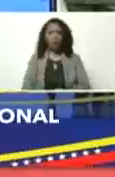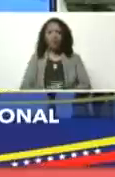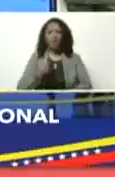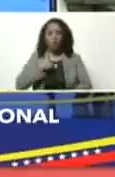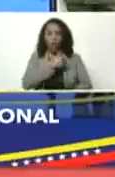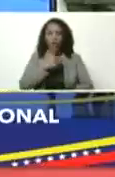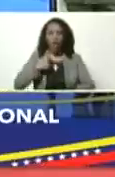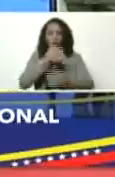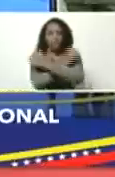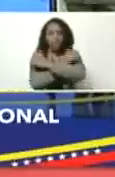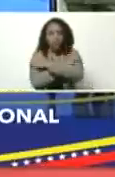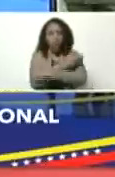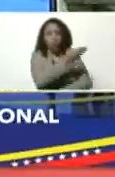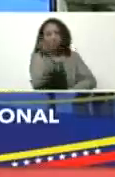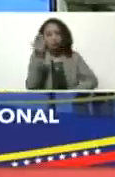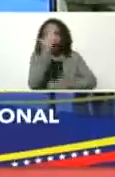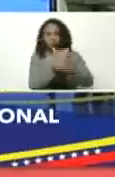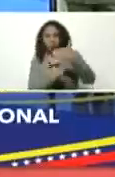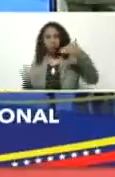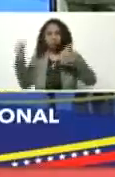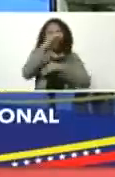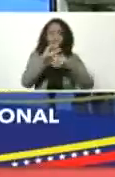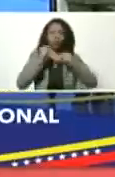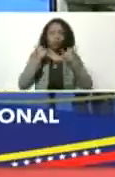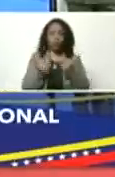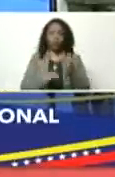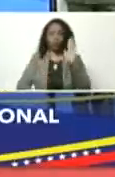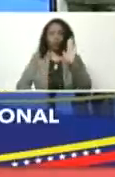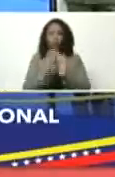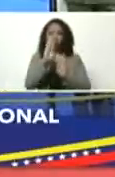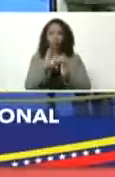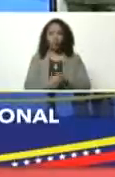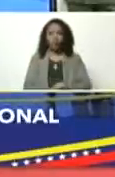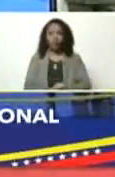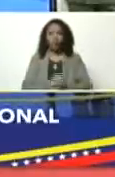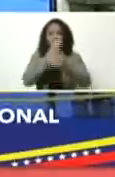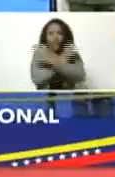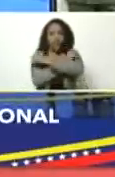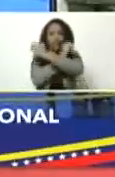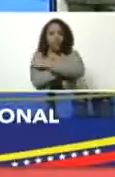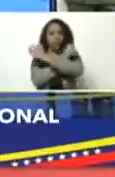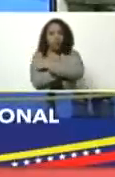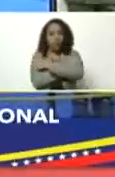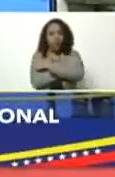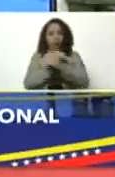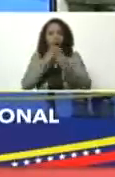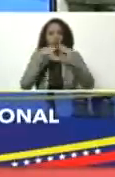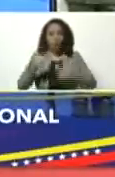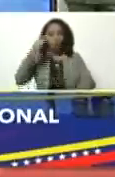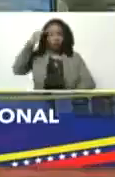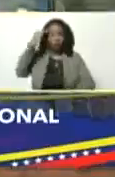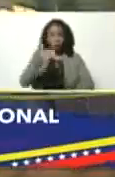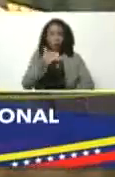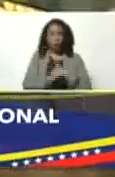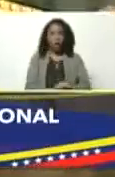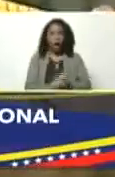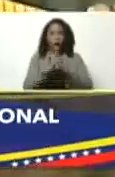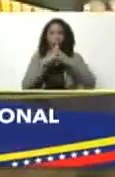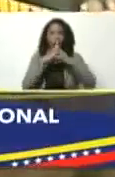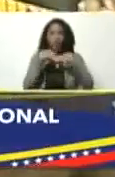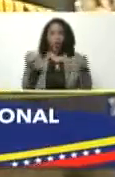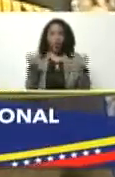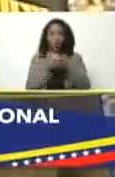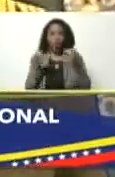ustedes por su ascenso al grado inmediato superior, felicitar a todos los oficiales, a toda la